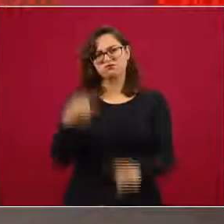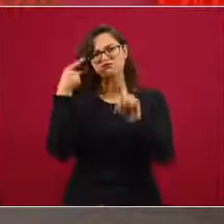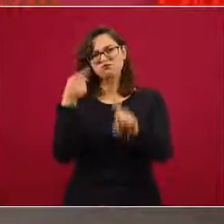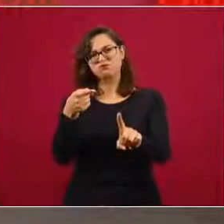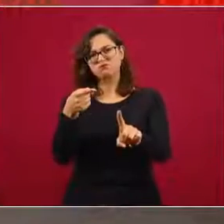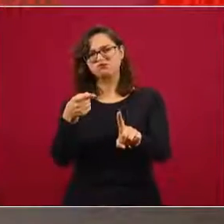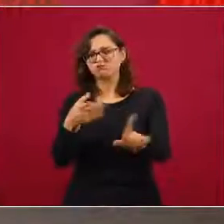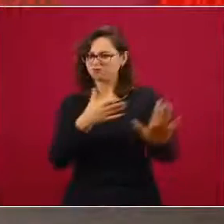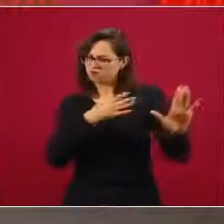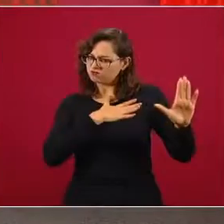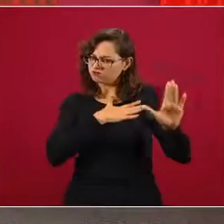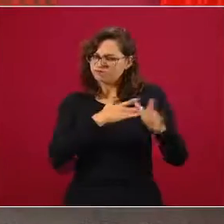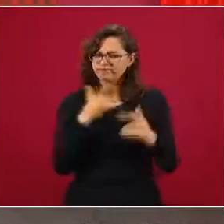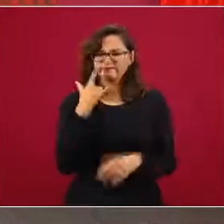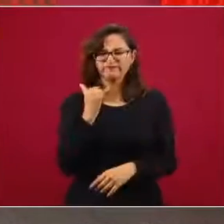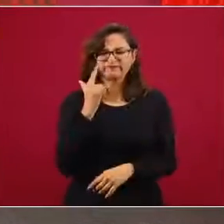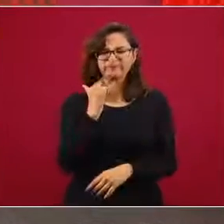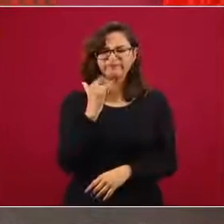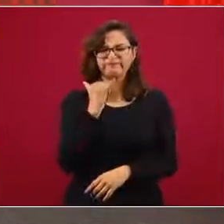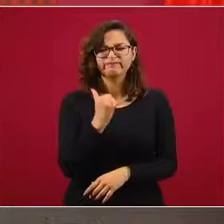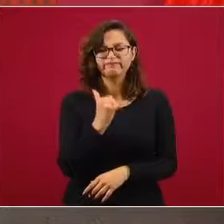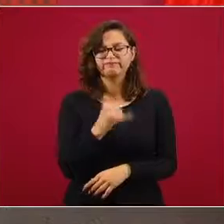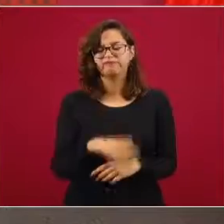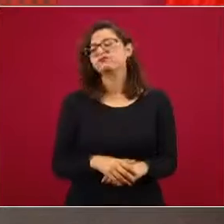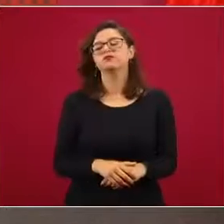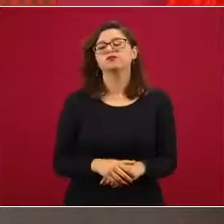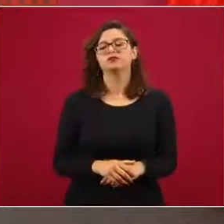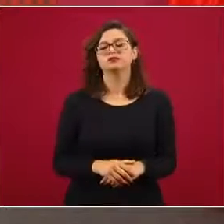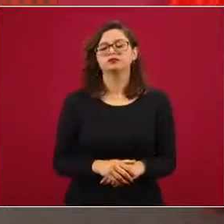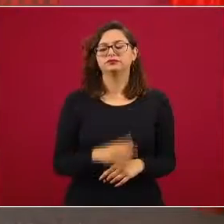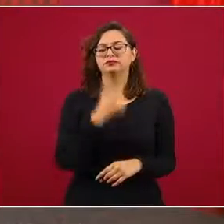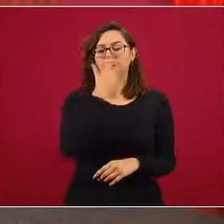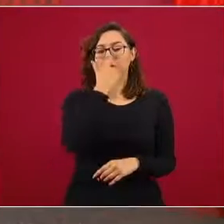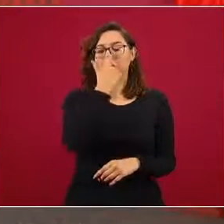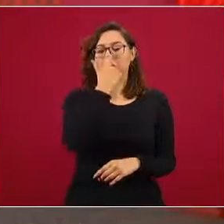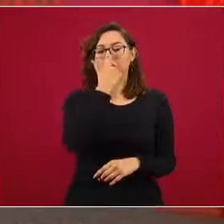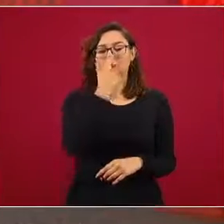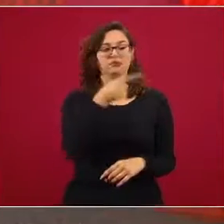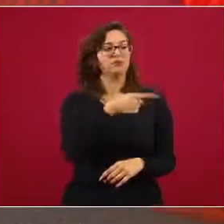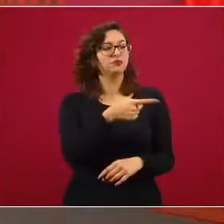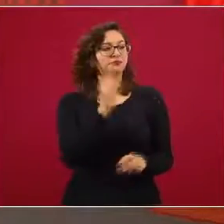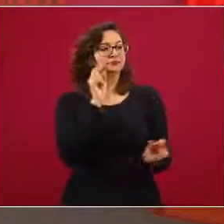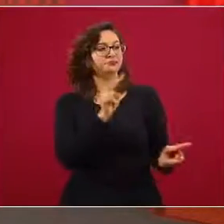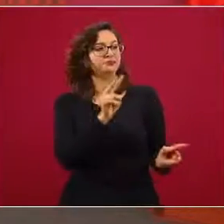compromiso. Entonces, no vamos a dejar pasar nada de esto.